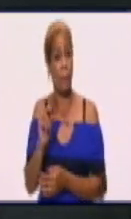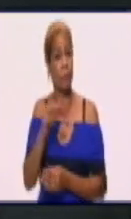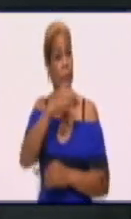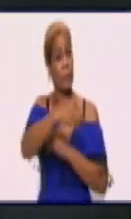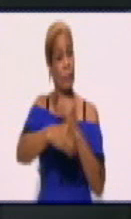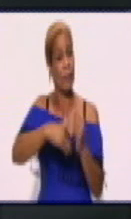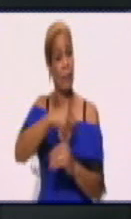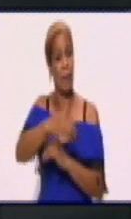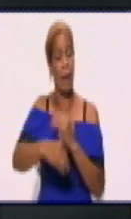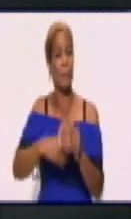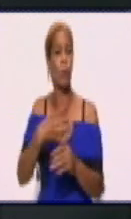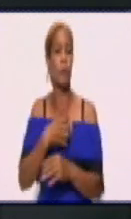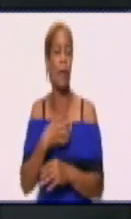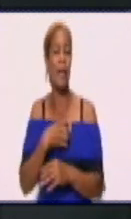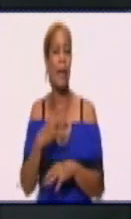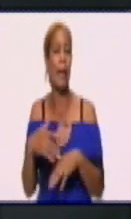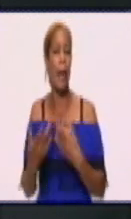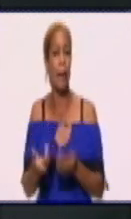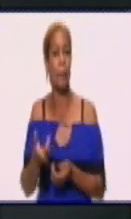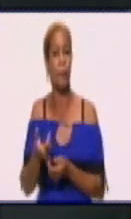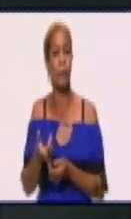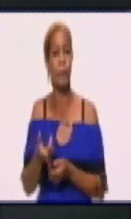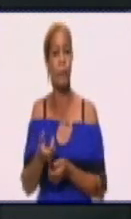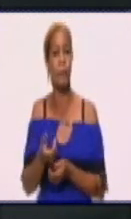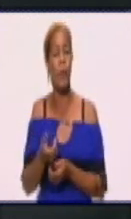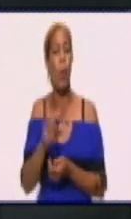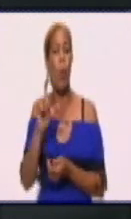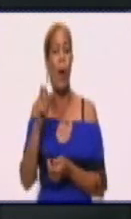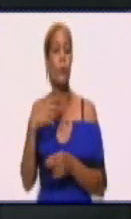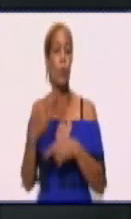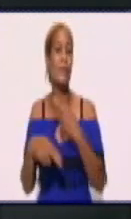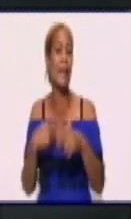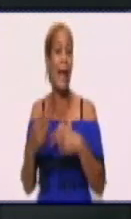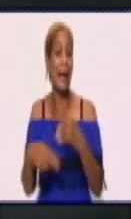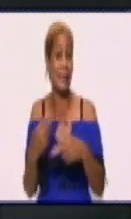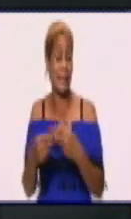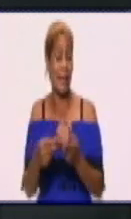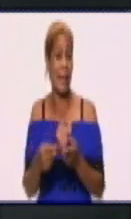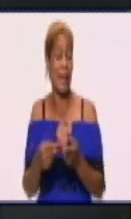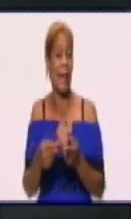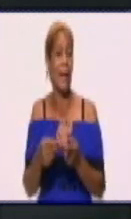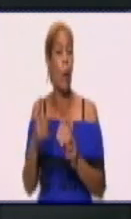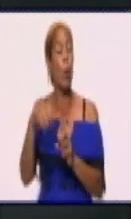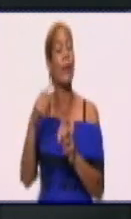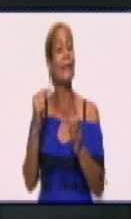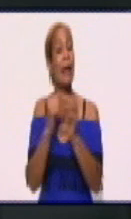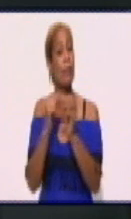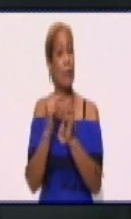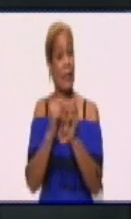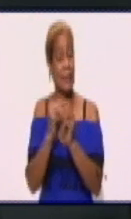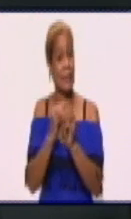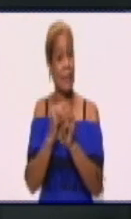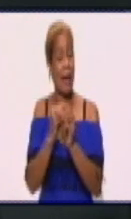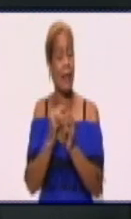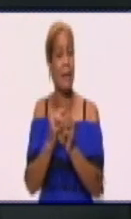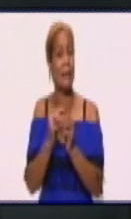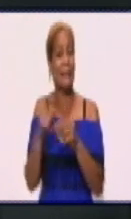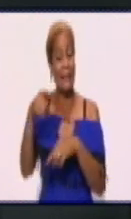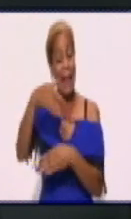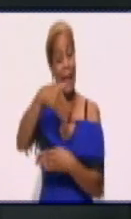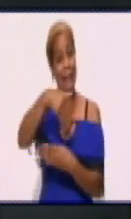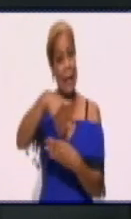la alerta cuando se realiza una transferencia de una tarjeta nlc a una tarjeta 9 ml sí